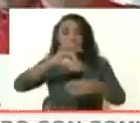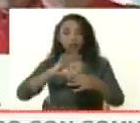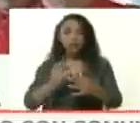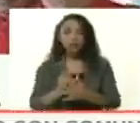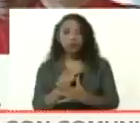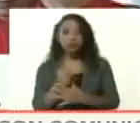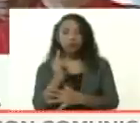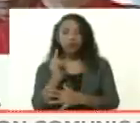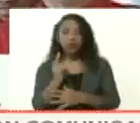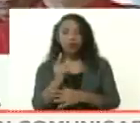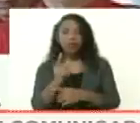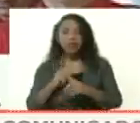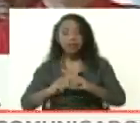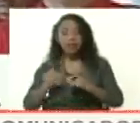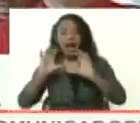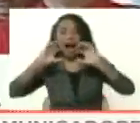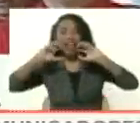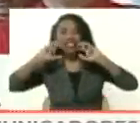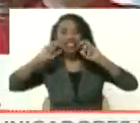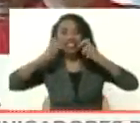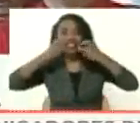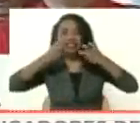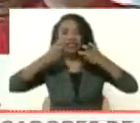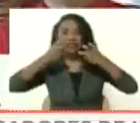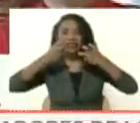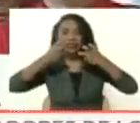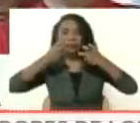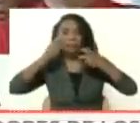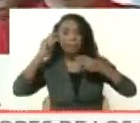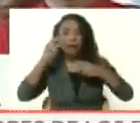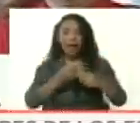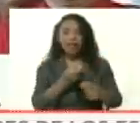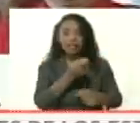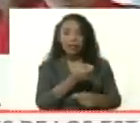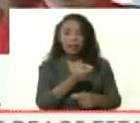Es distinto sembrar maíz para semilla